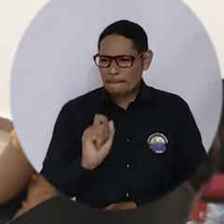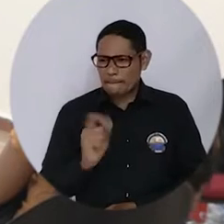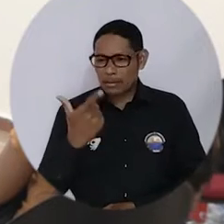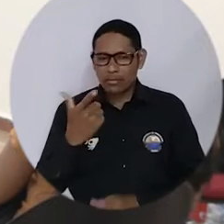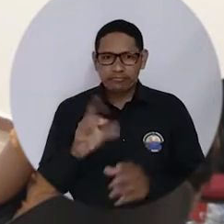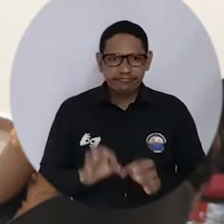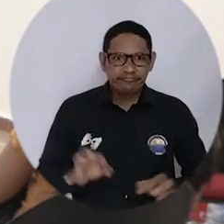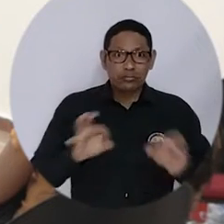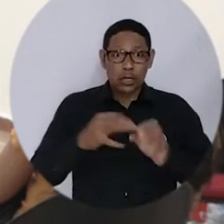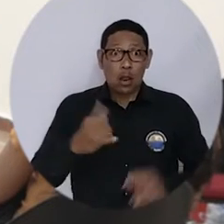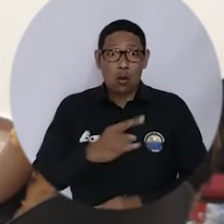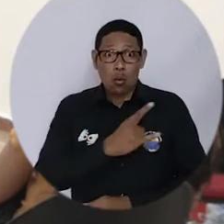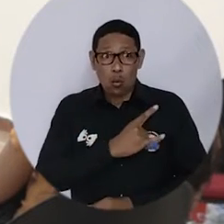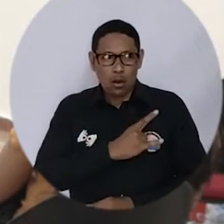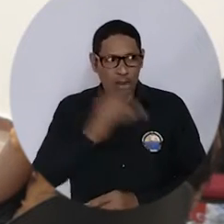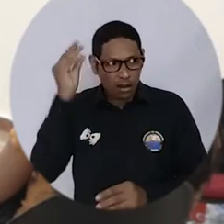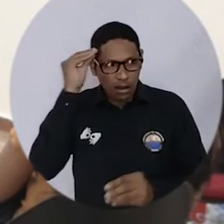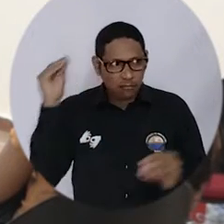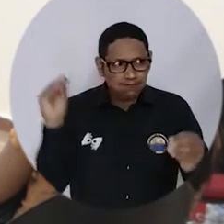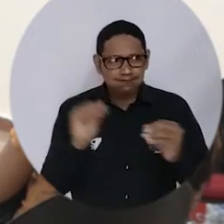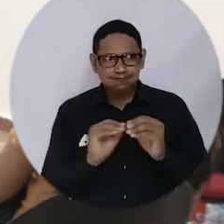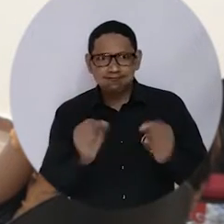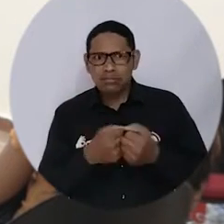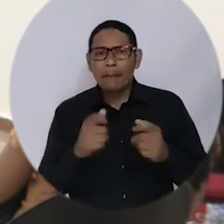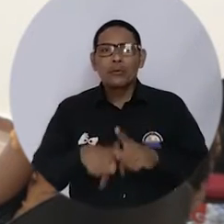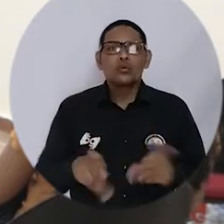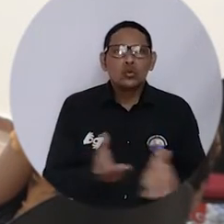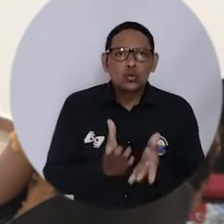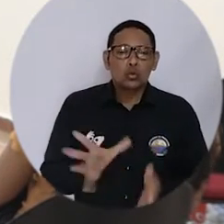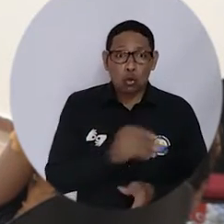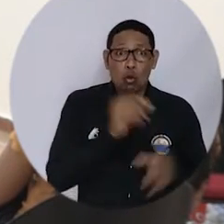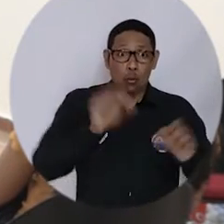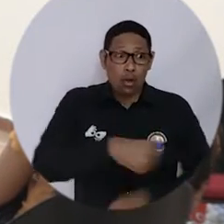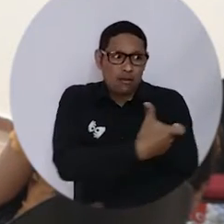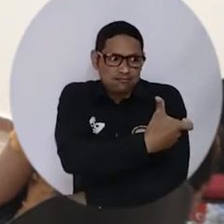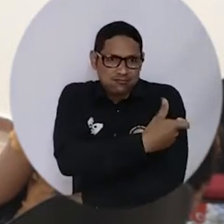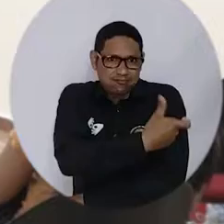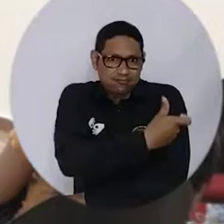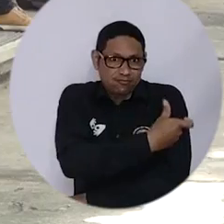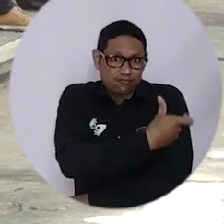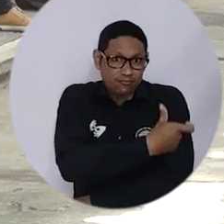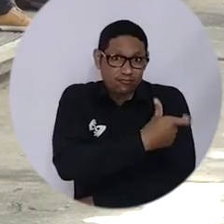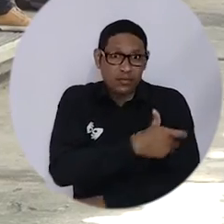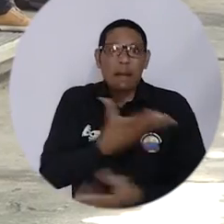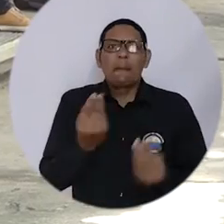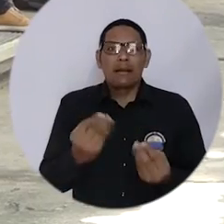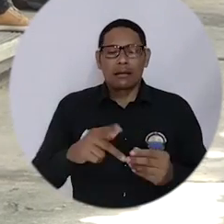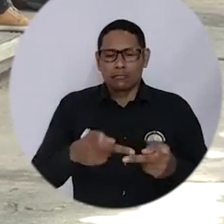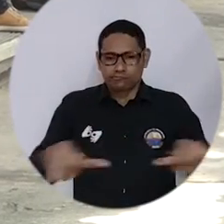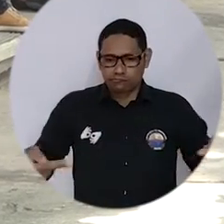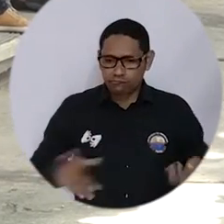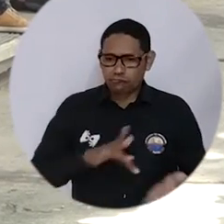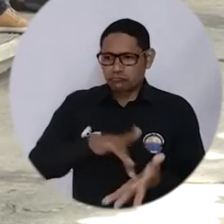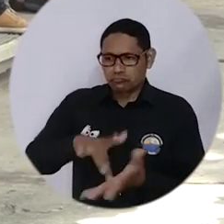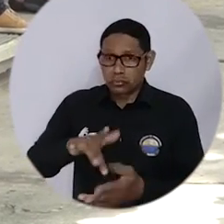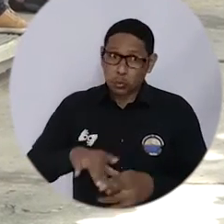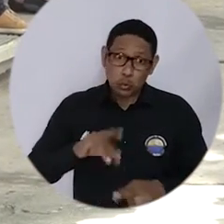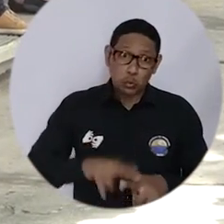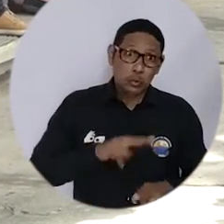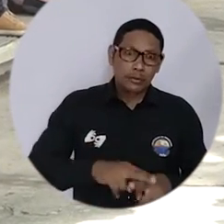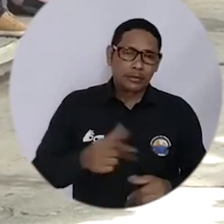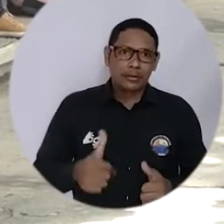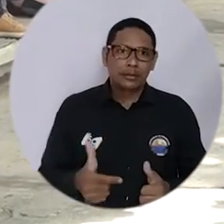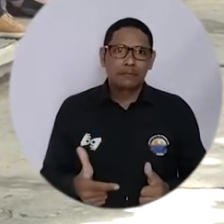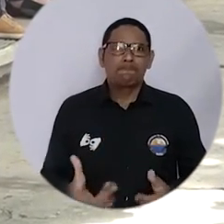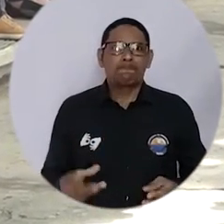priorizada. La universidad llegó a un convenio para que nosotros los estudiantes podamos recibir la vacuna aquí mismo en las instalaciones de la Alma Mater y de esta